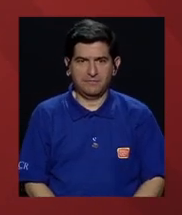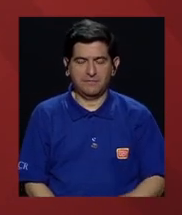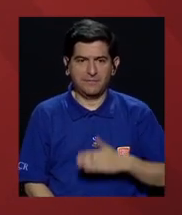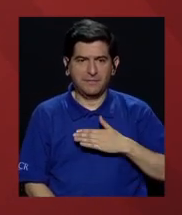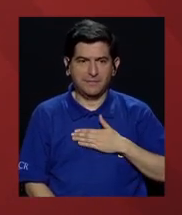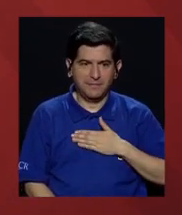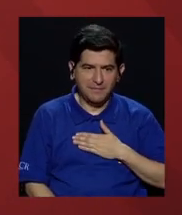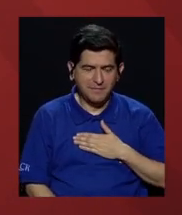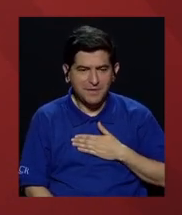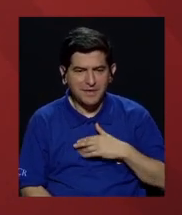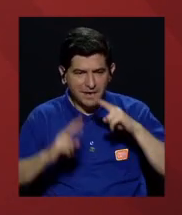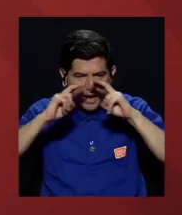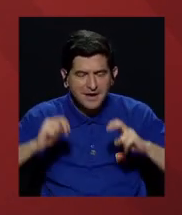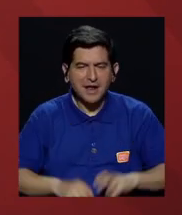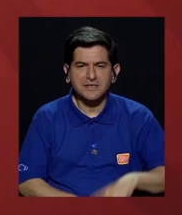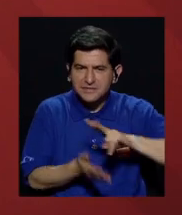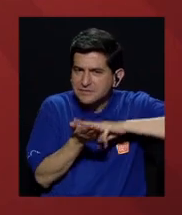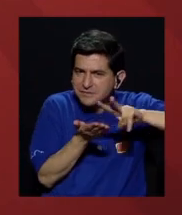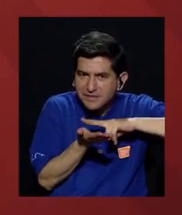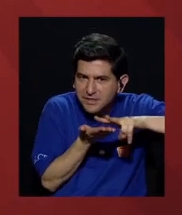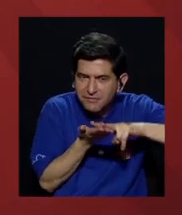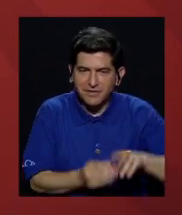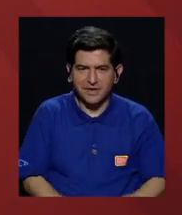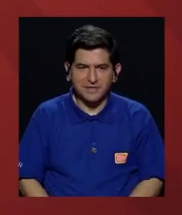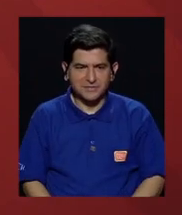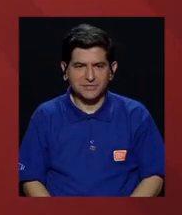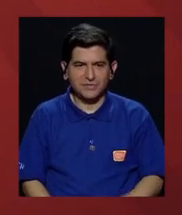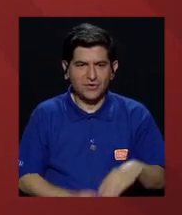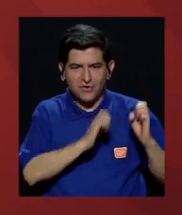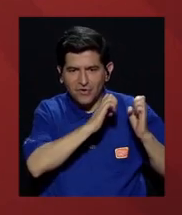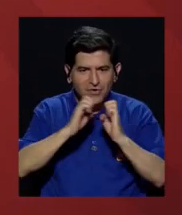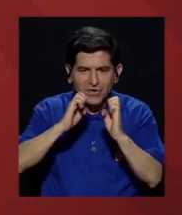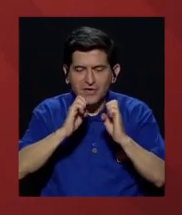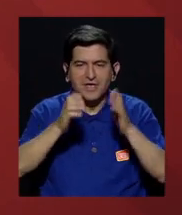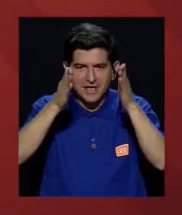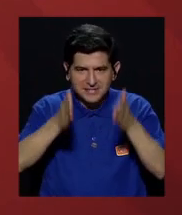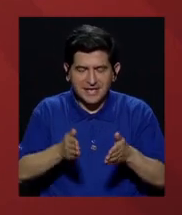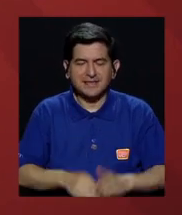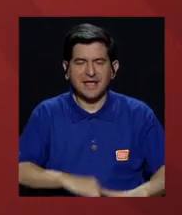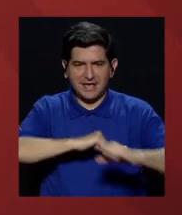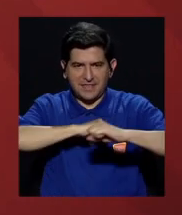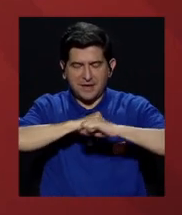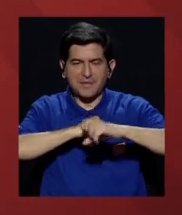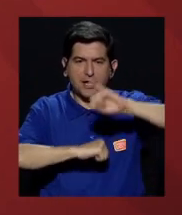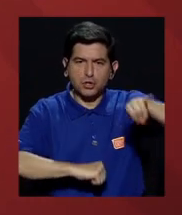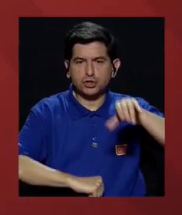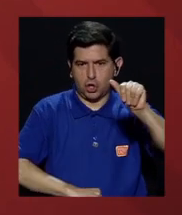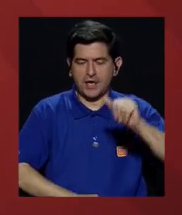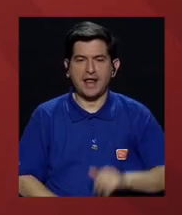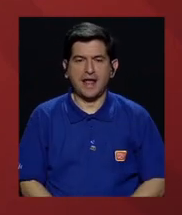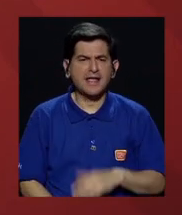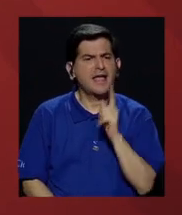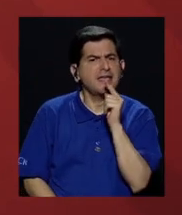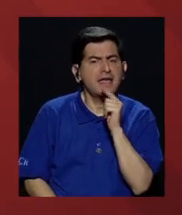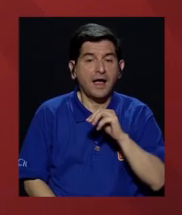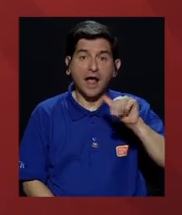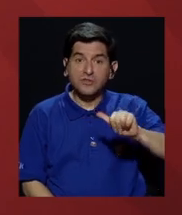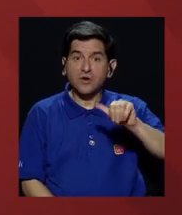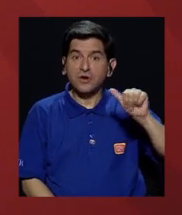no voy a traer partido liberación nacional y entonces nos vamos a la estrategia de campaña o el jefe de campaña de johnny araya